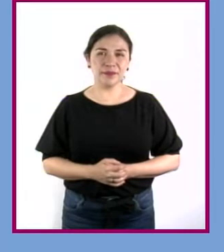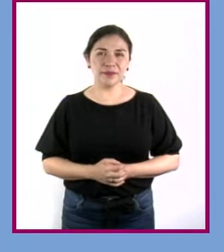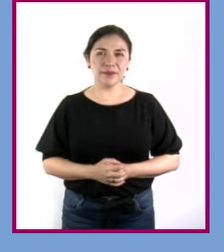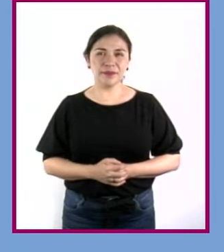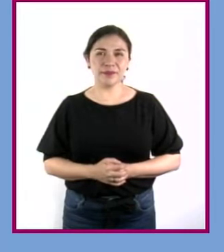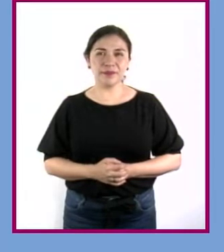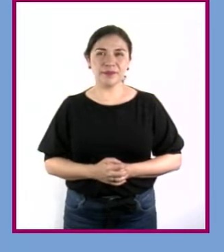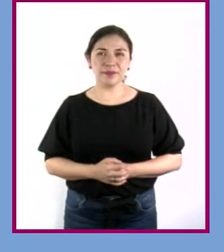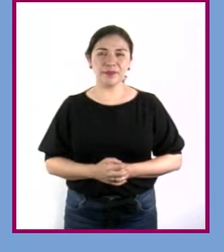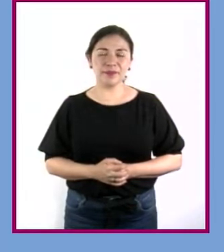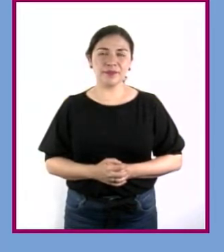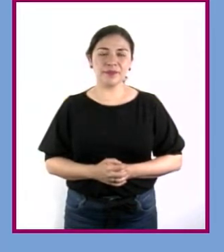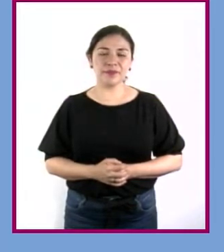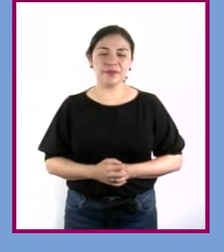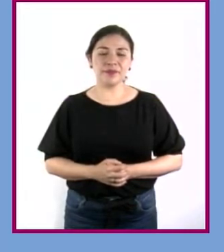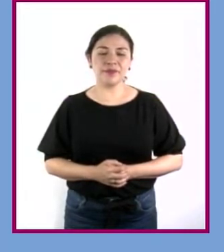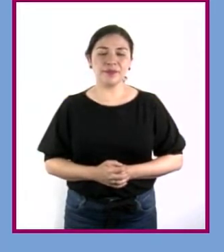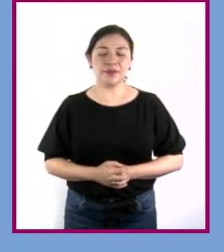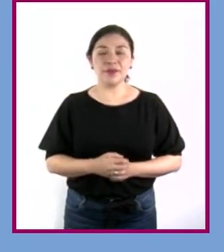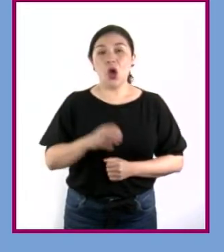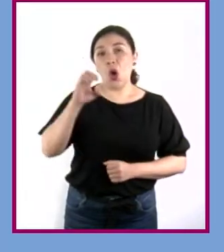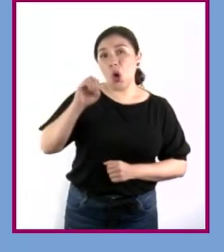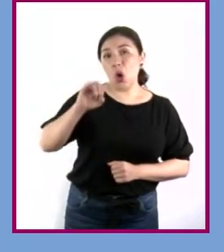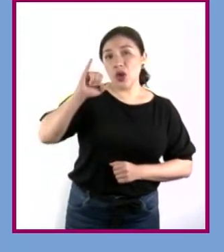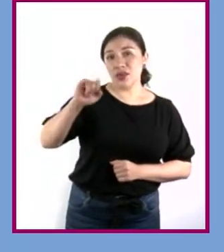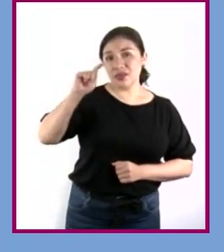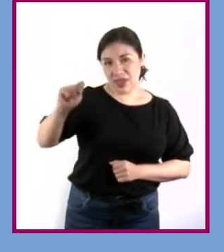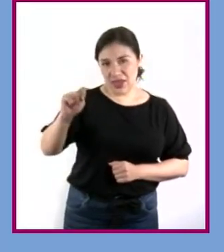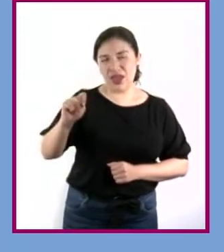De acuerdo con el Informe Mundial sobre Protección Social